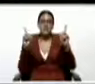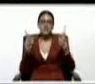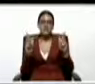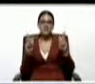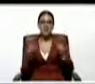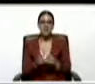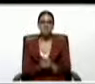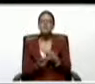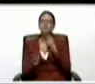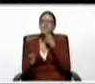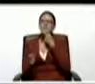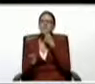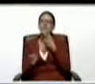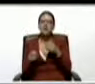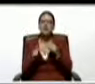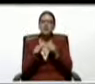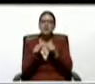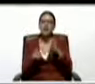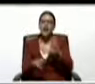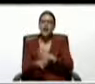¿cómo que sigue, Silvia?